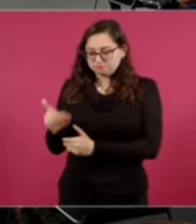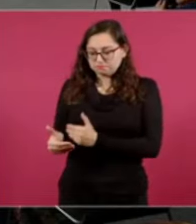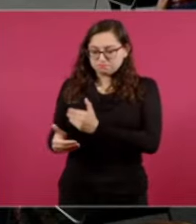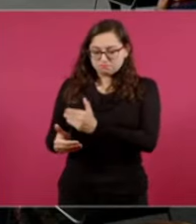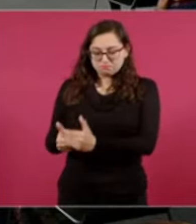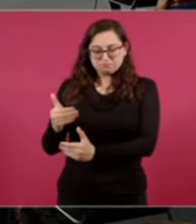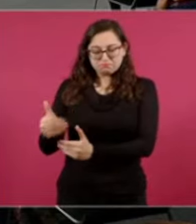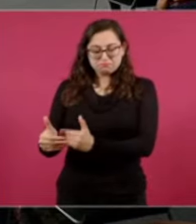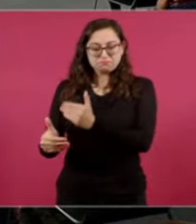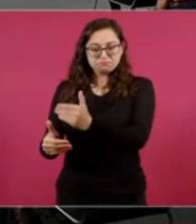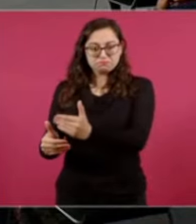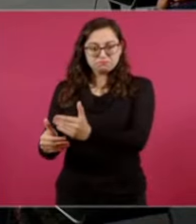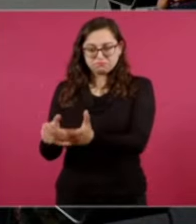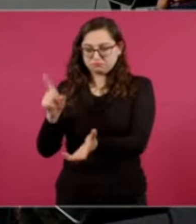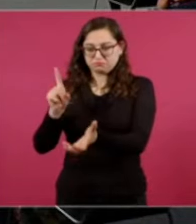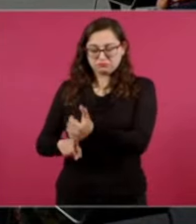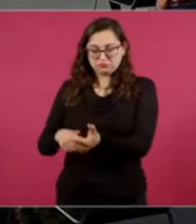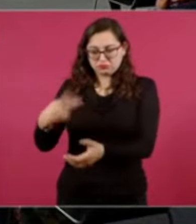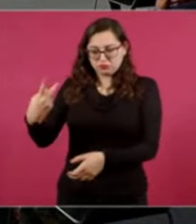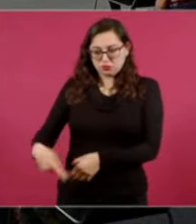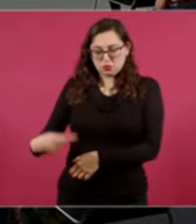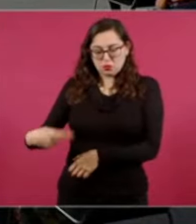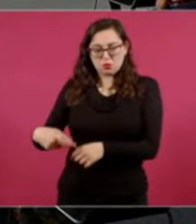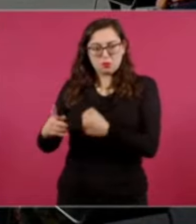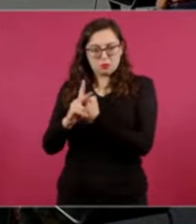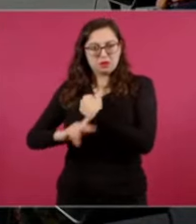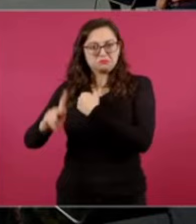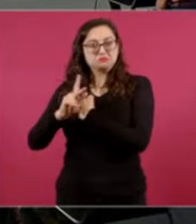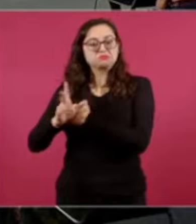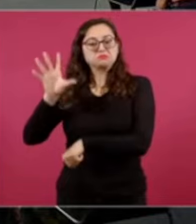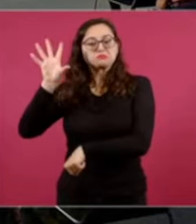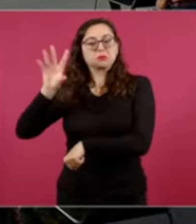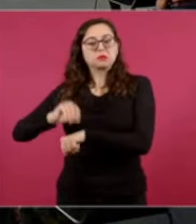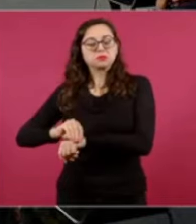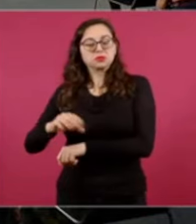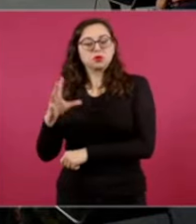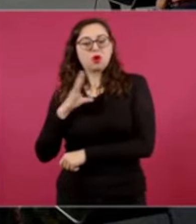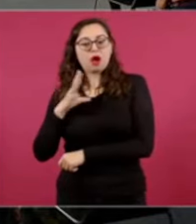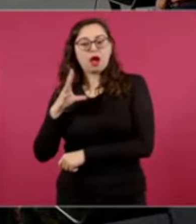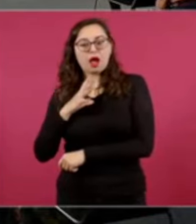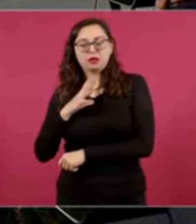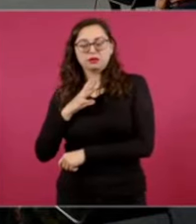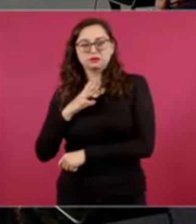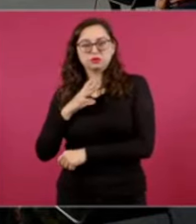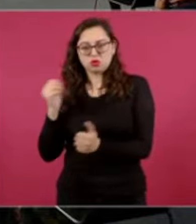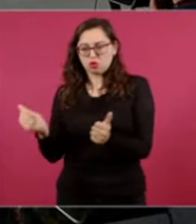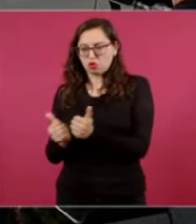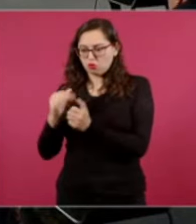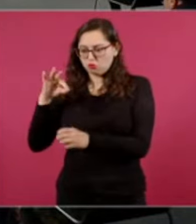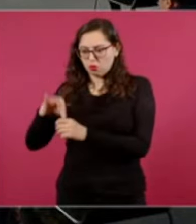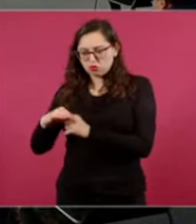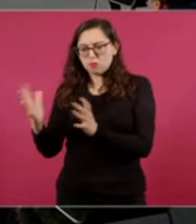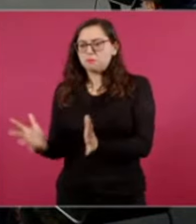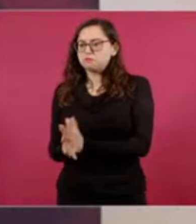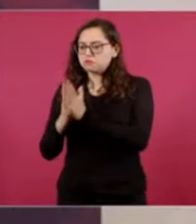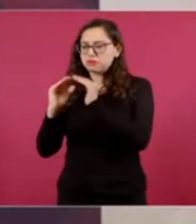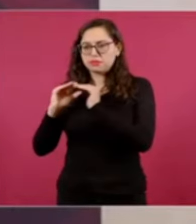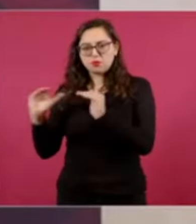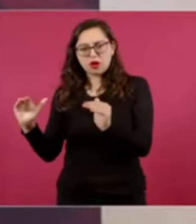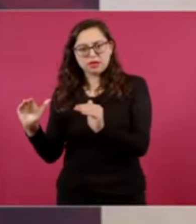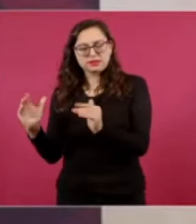procedimientos democráticos consagrados en la Constitución Política de los Estados Unidos Mexicanos.